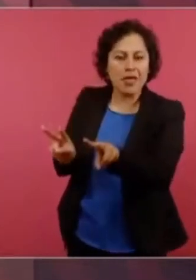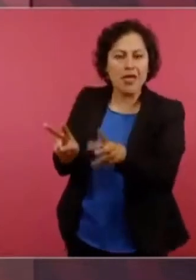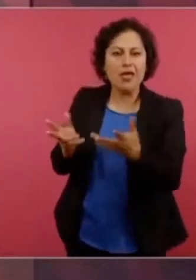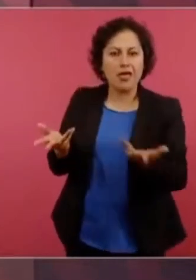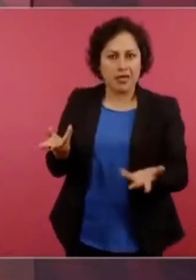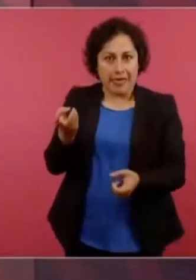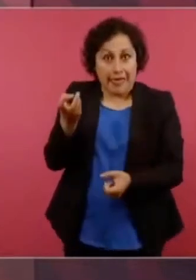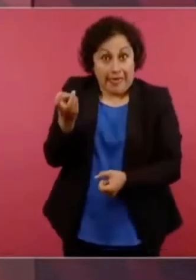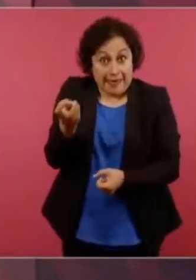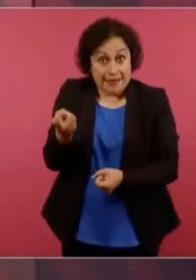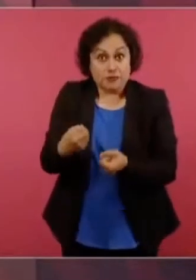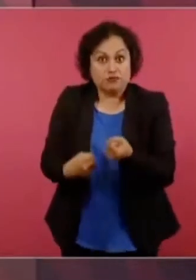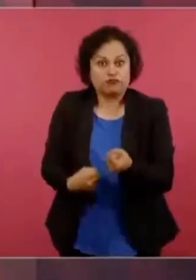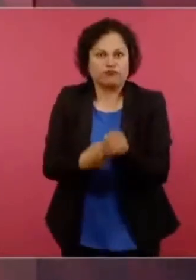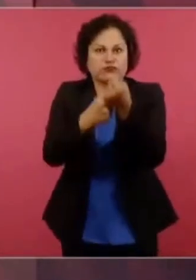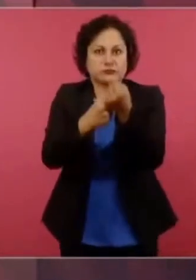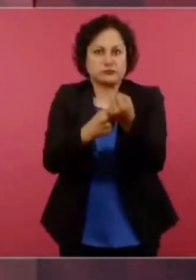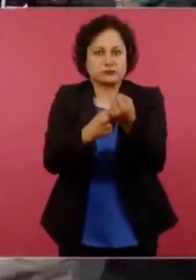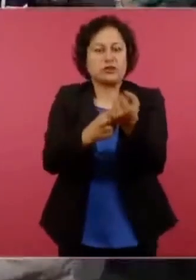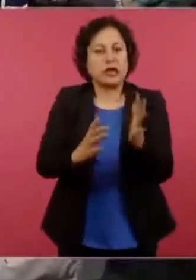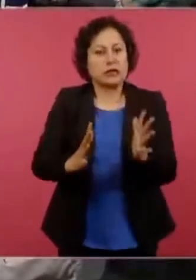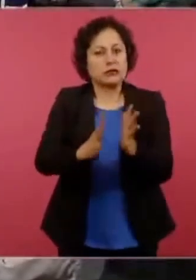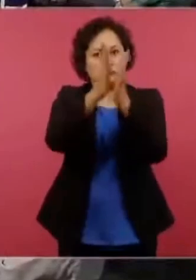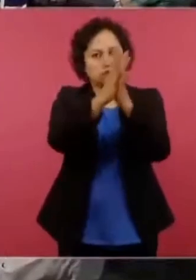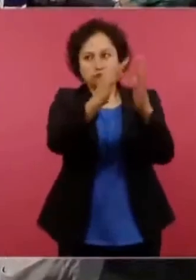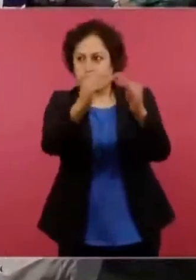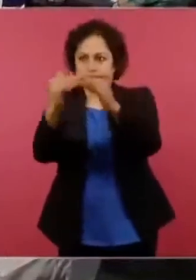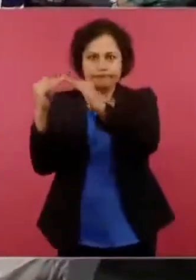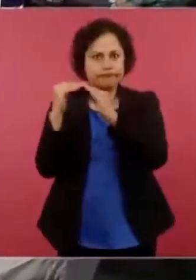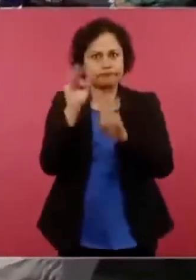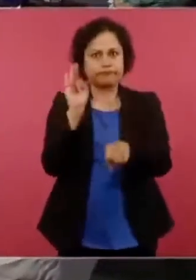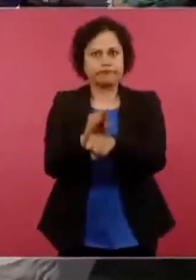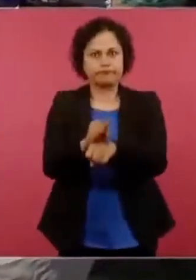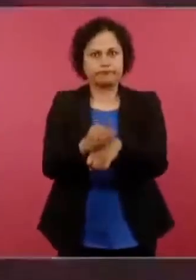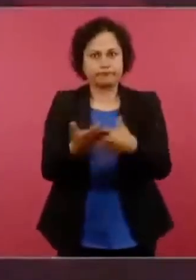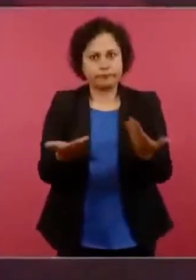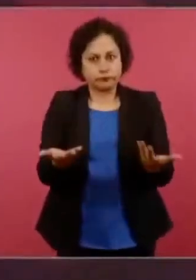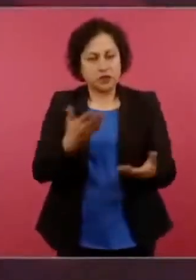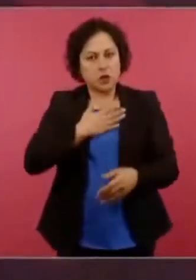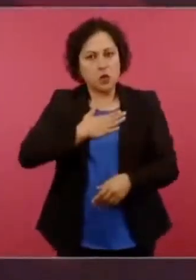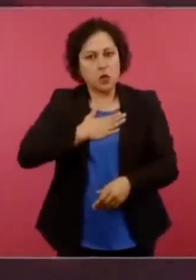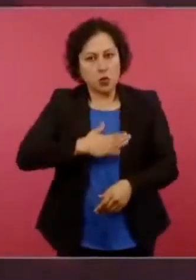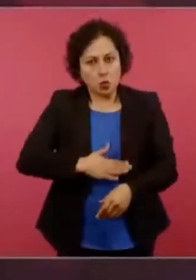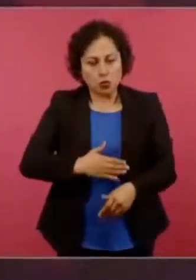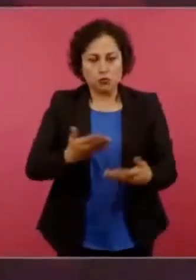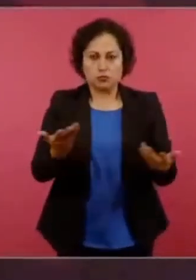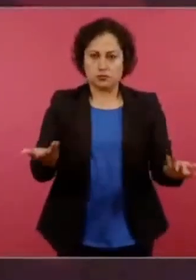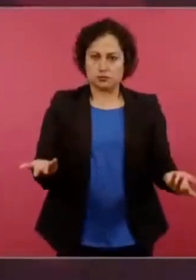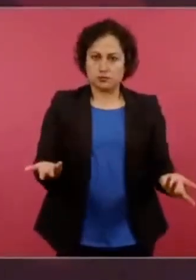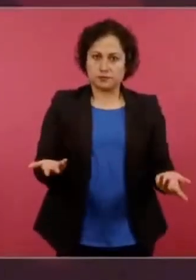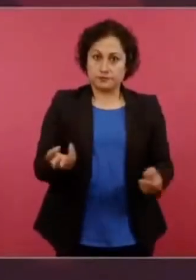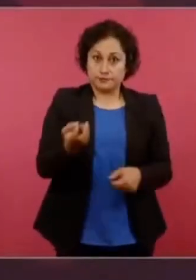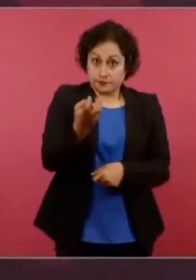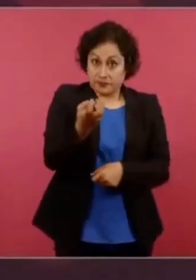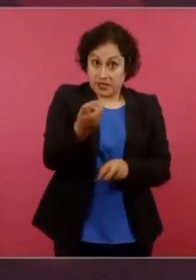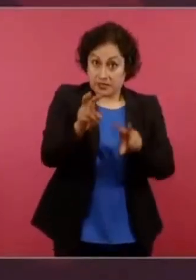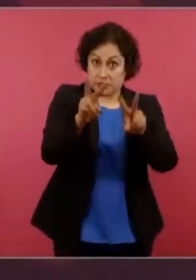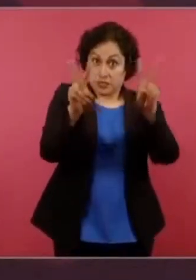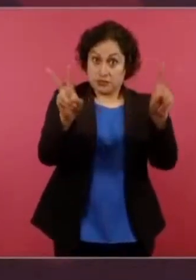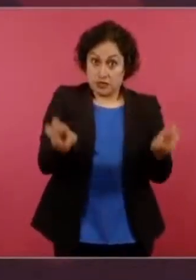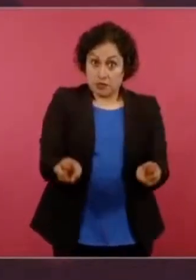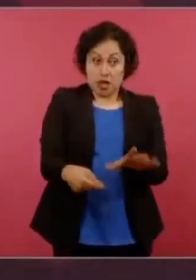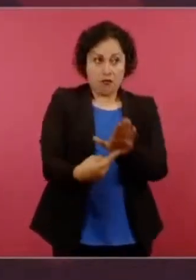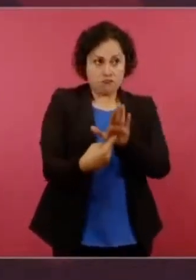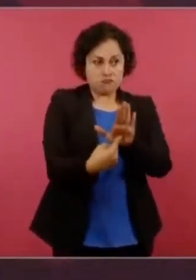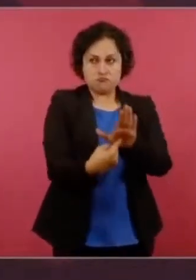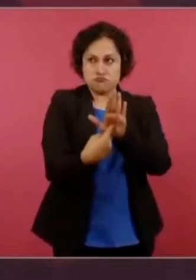Eso es interesante que se siga ventilando y otras